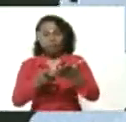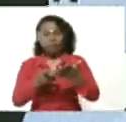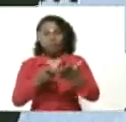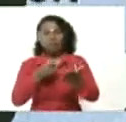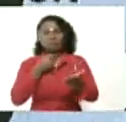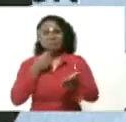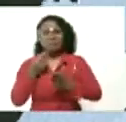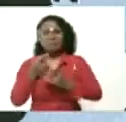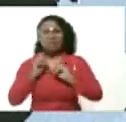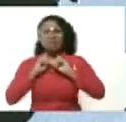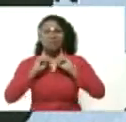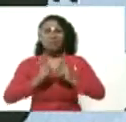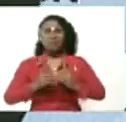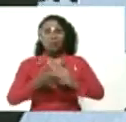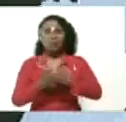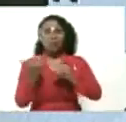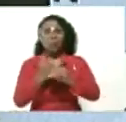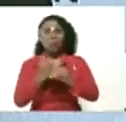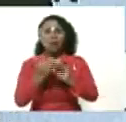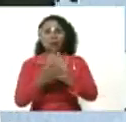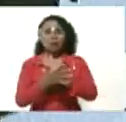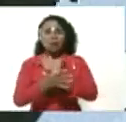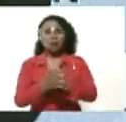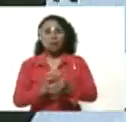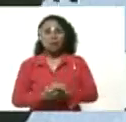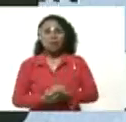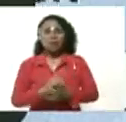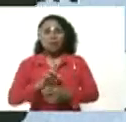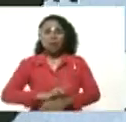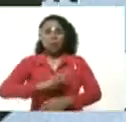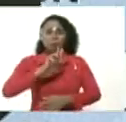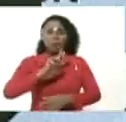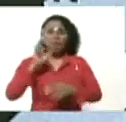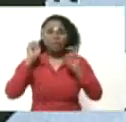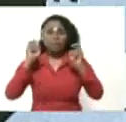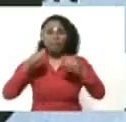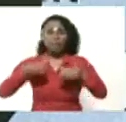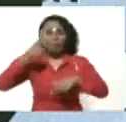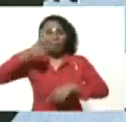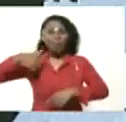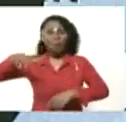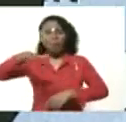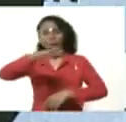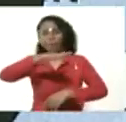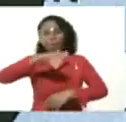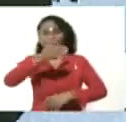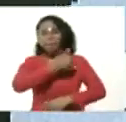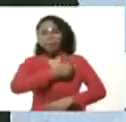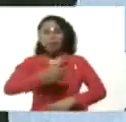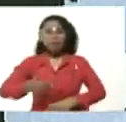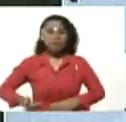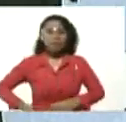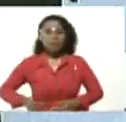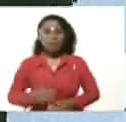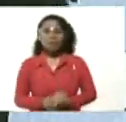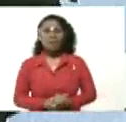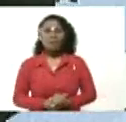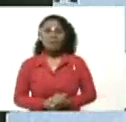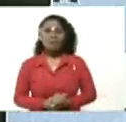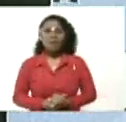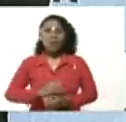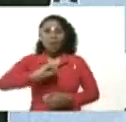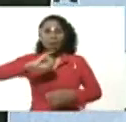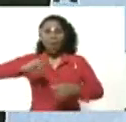que nos ha contado con esa terrible consecuencia para este pueblo el presidente Jorge